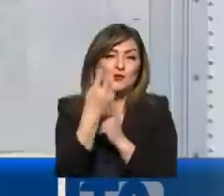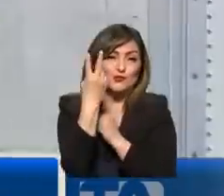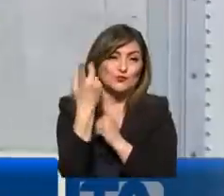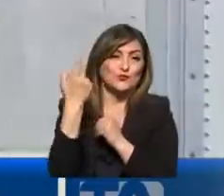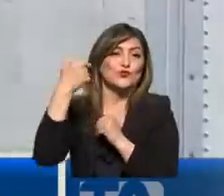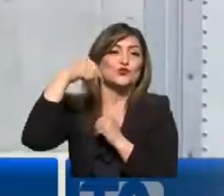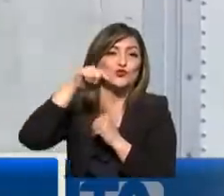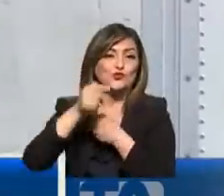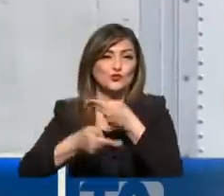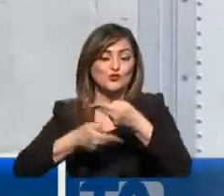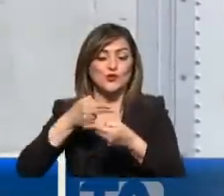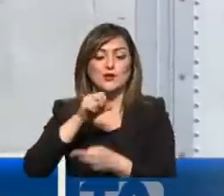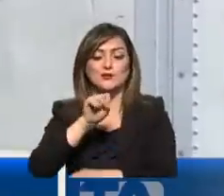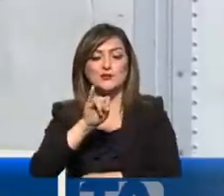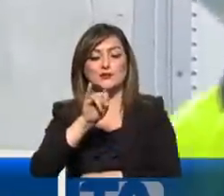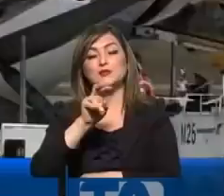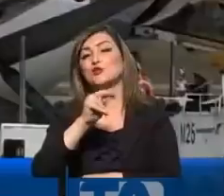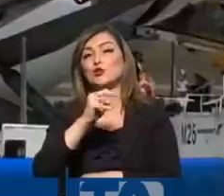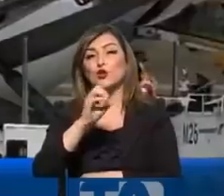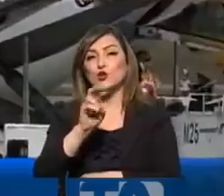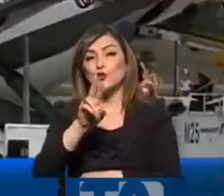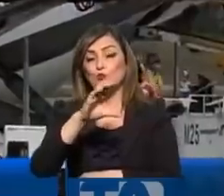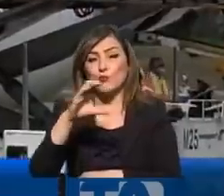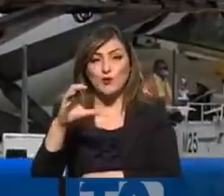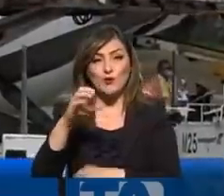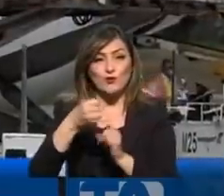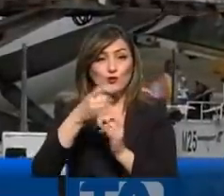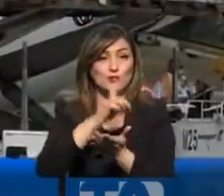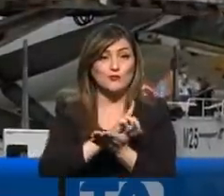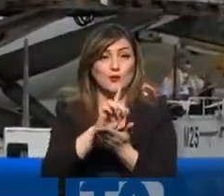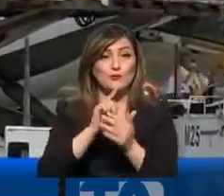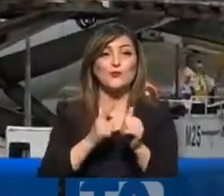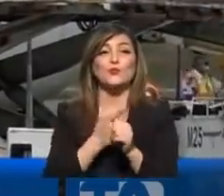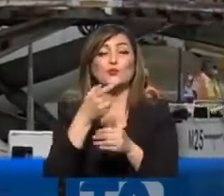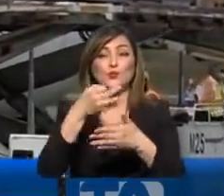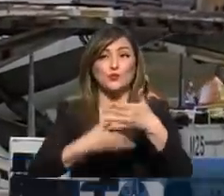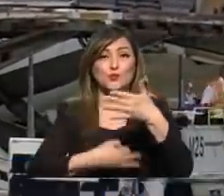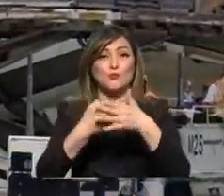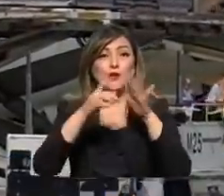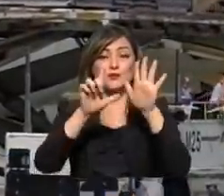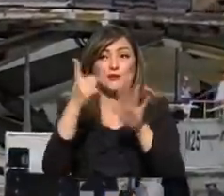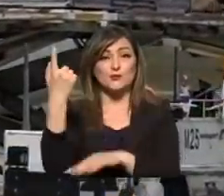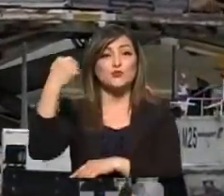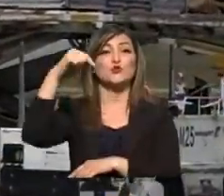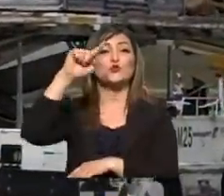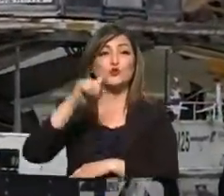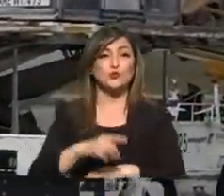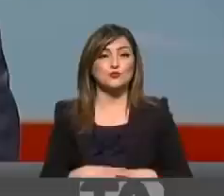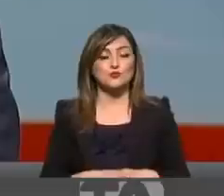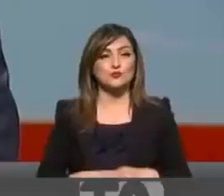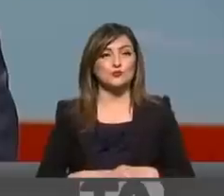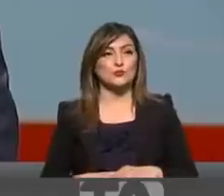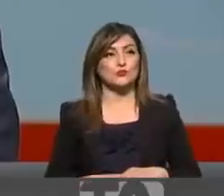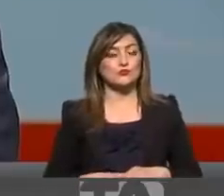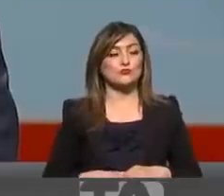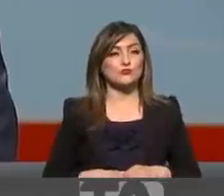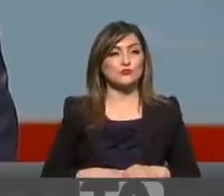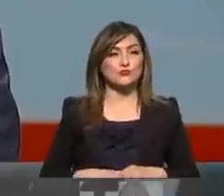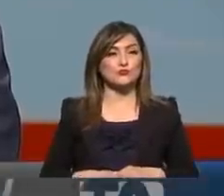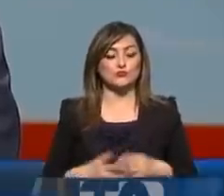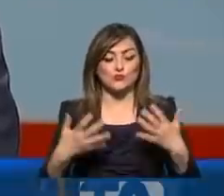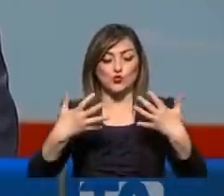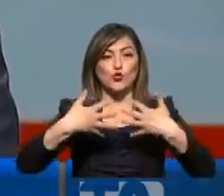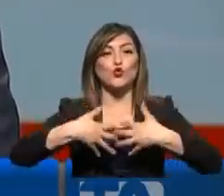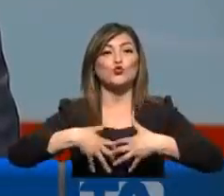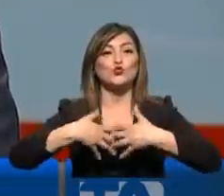con Sinovac, que llegarán este fin de semana. Esta es la primera entrega de un total de 7 millones de dosis acordadas. Y